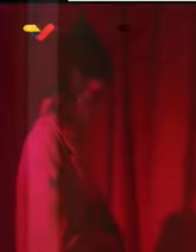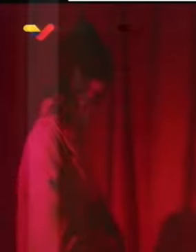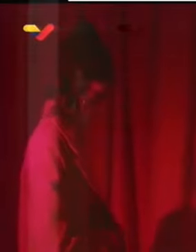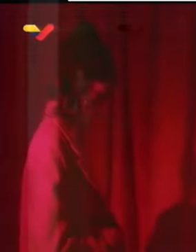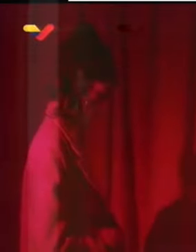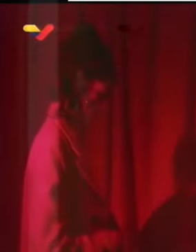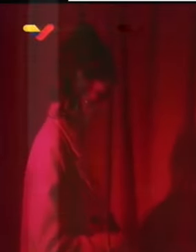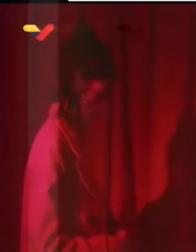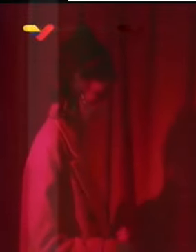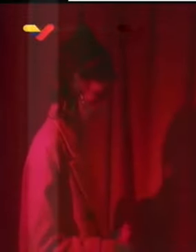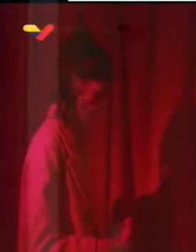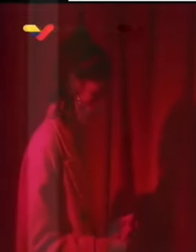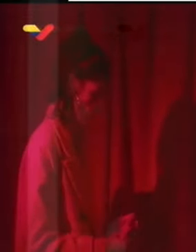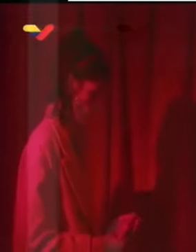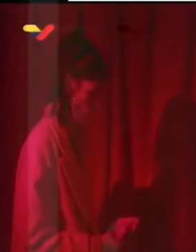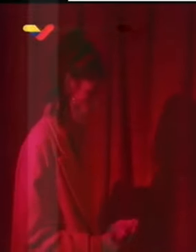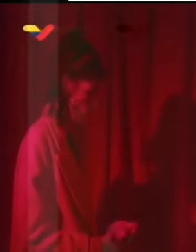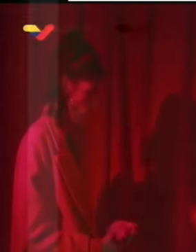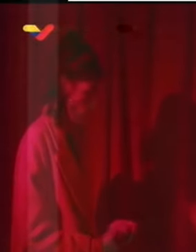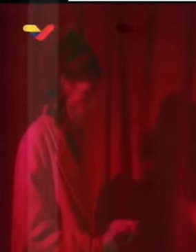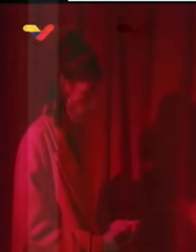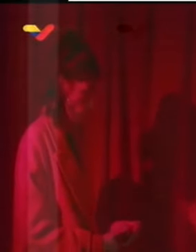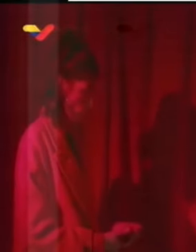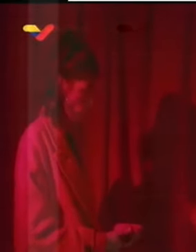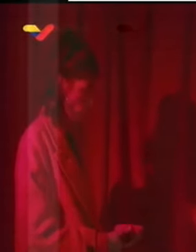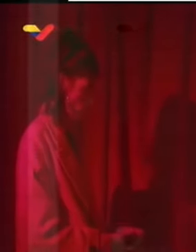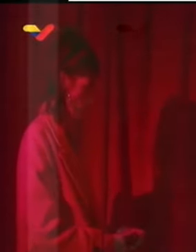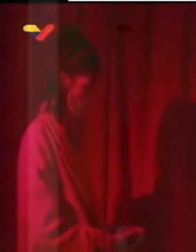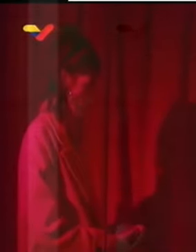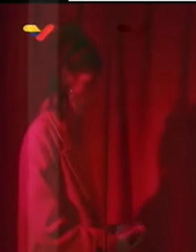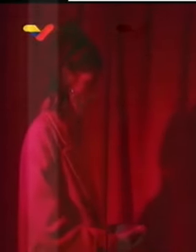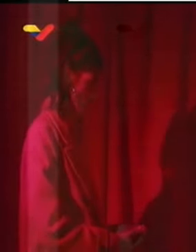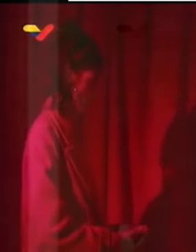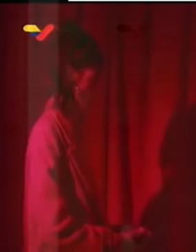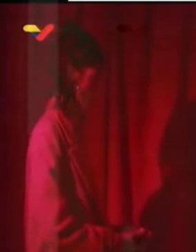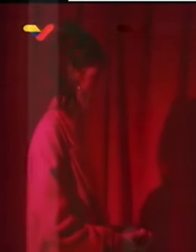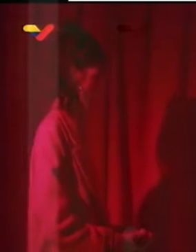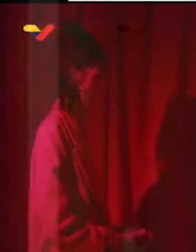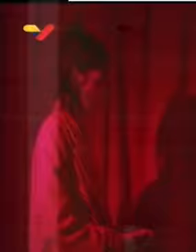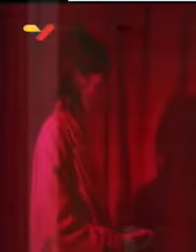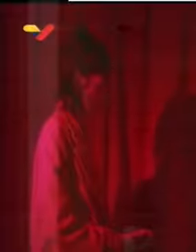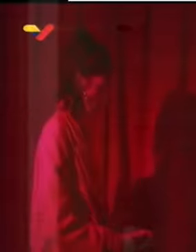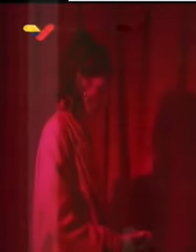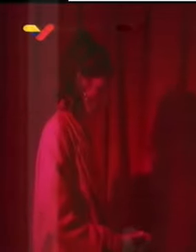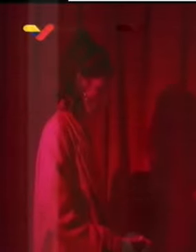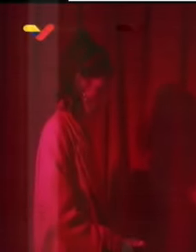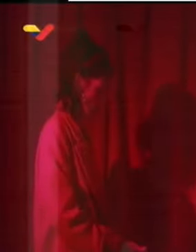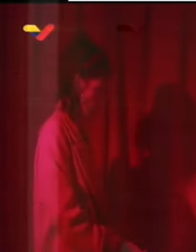Oh, yeah. Oh, yeah.